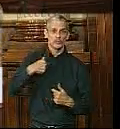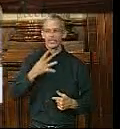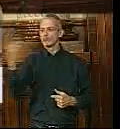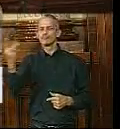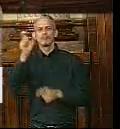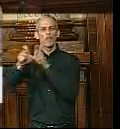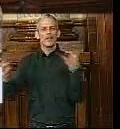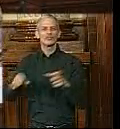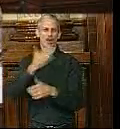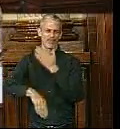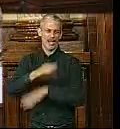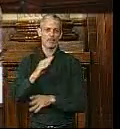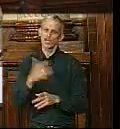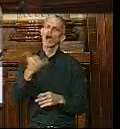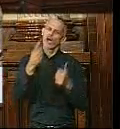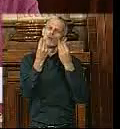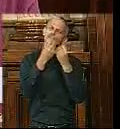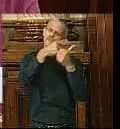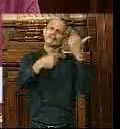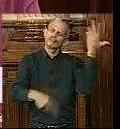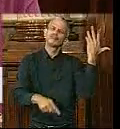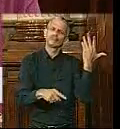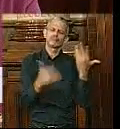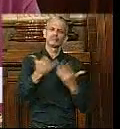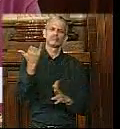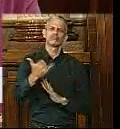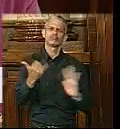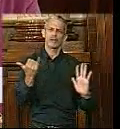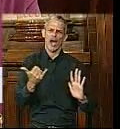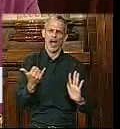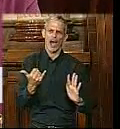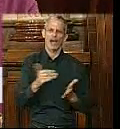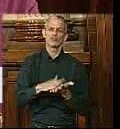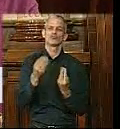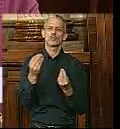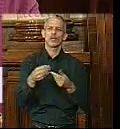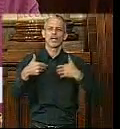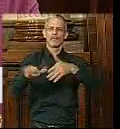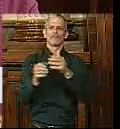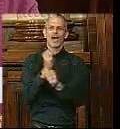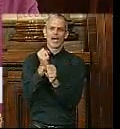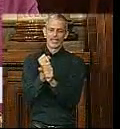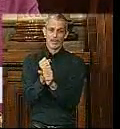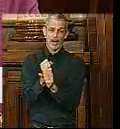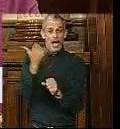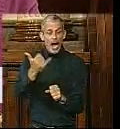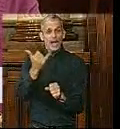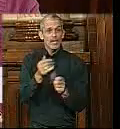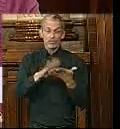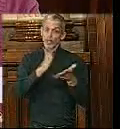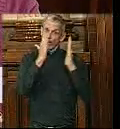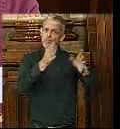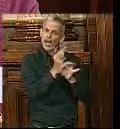hay mucho que se ha hecho. Hay muchas cosas digamos, hay sobre lo que trabajar. Hay algunas cuestiones en